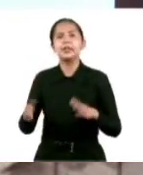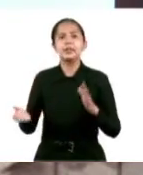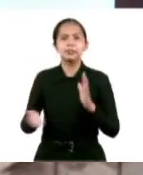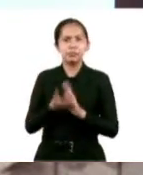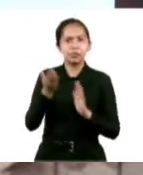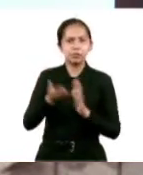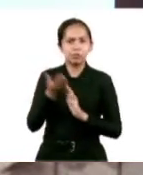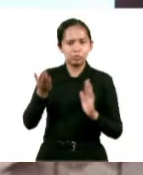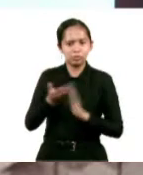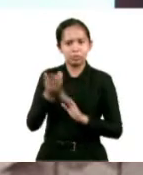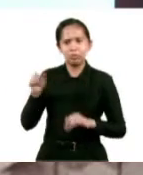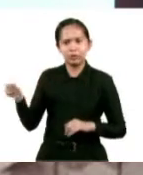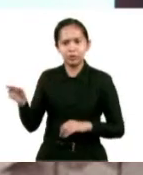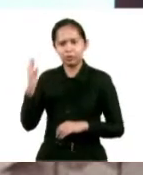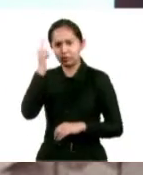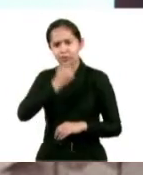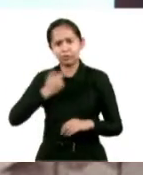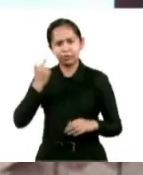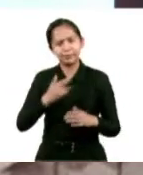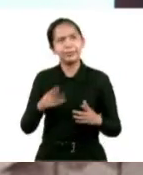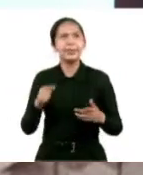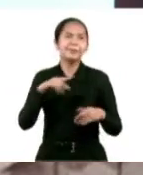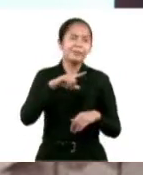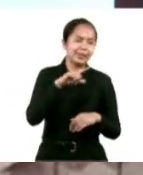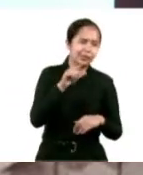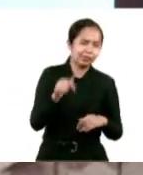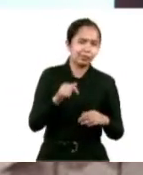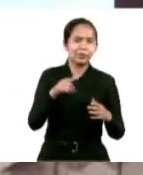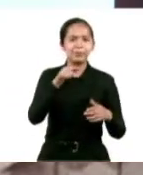Página 172, segundo párrafo.